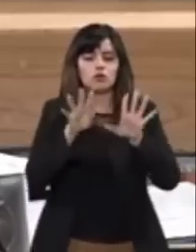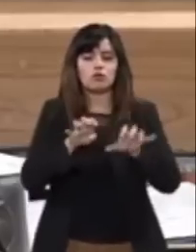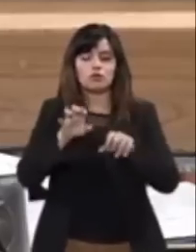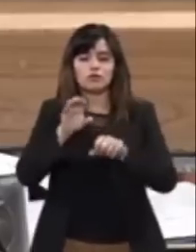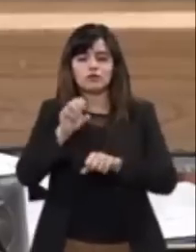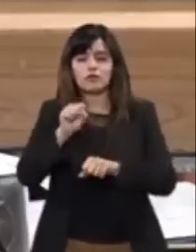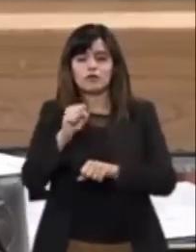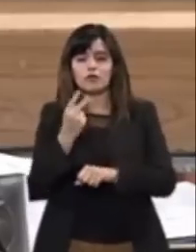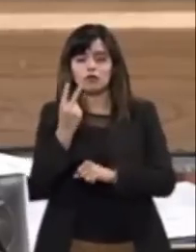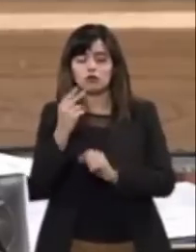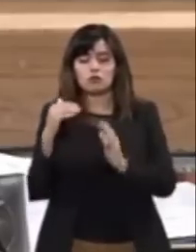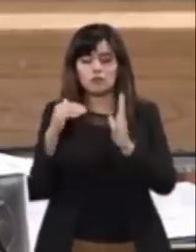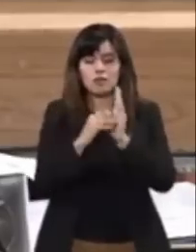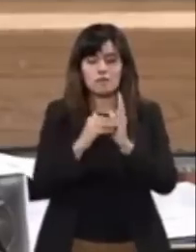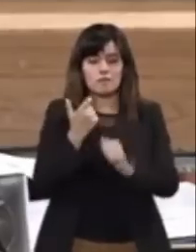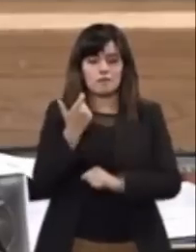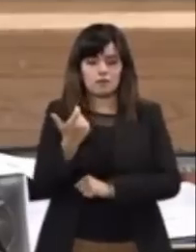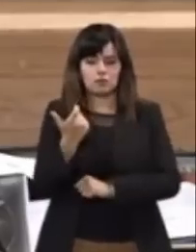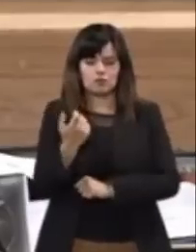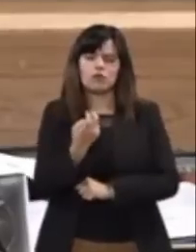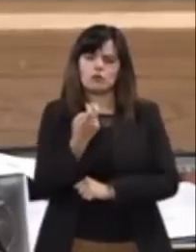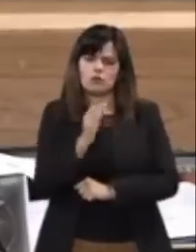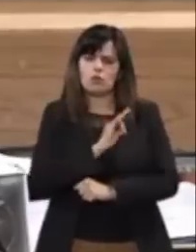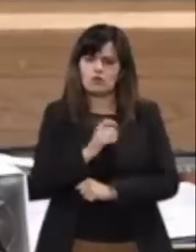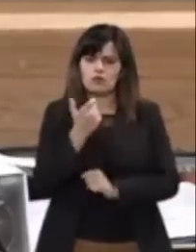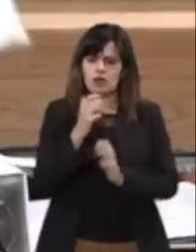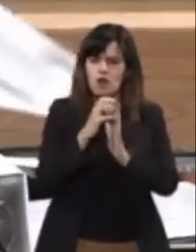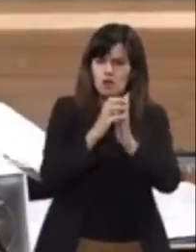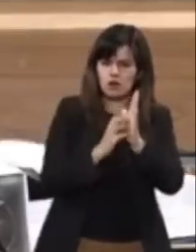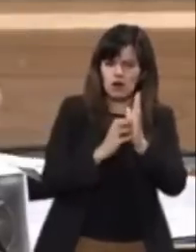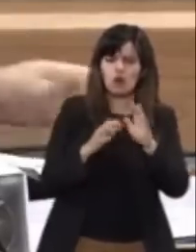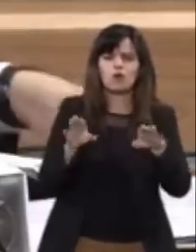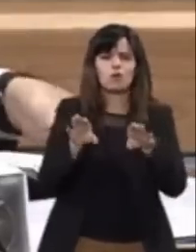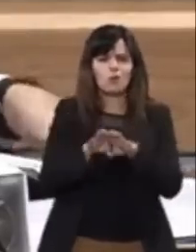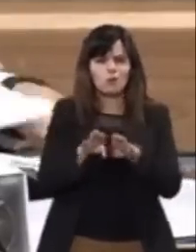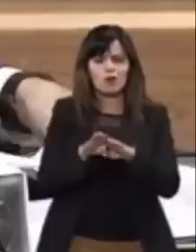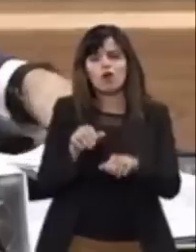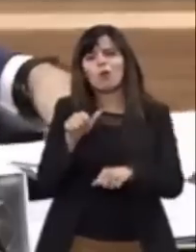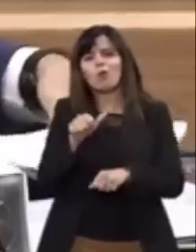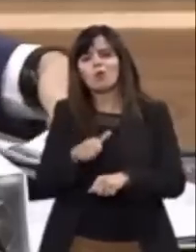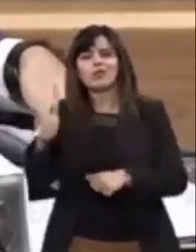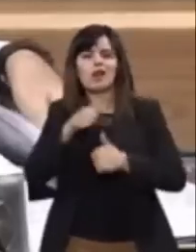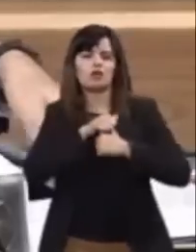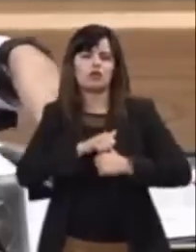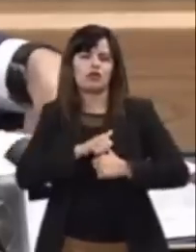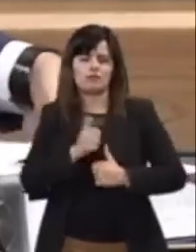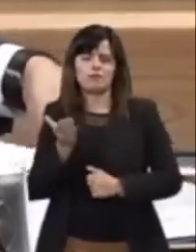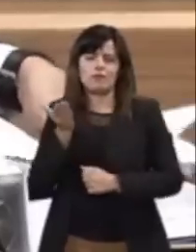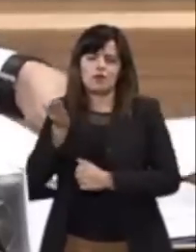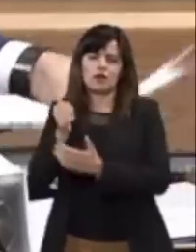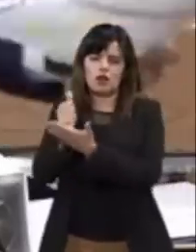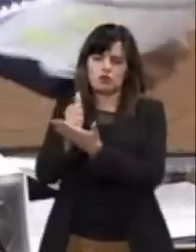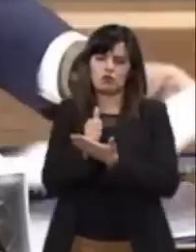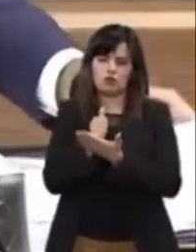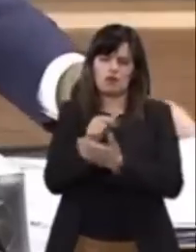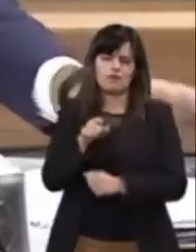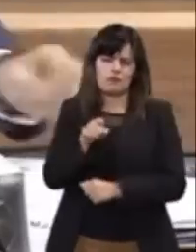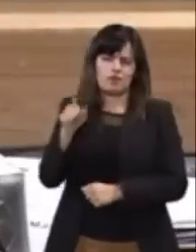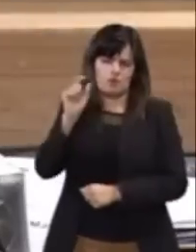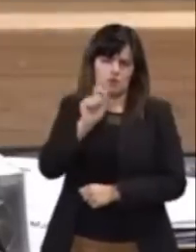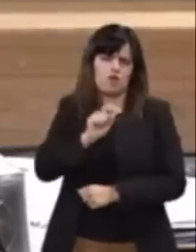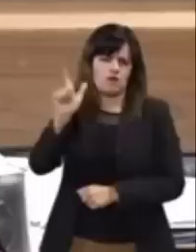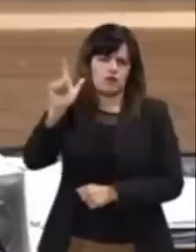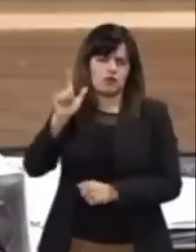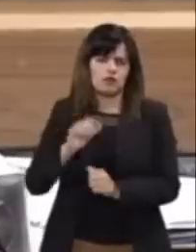$1,932,000. Esto se podría ahorrar solicitando el apoyo o la intervención de otras autoridades especialistas en